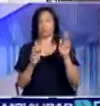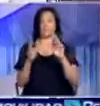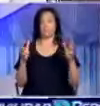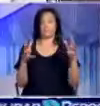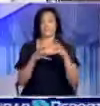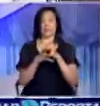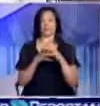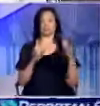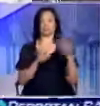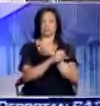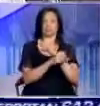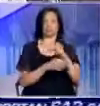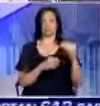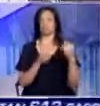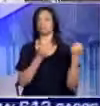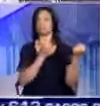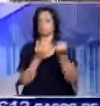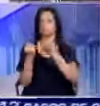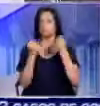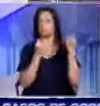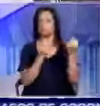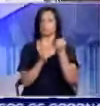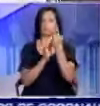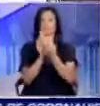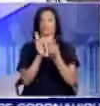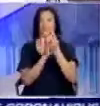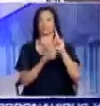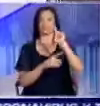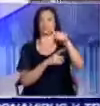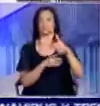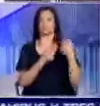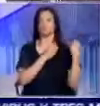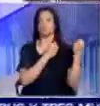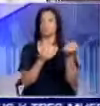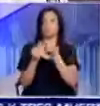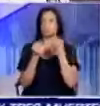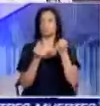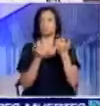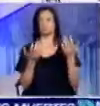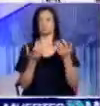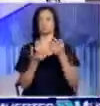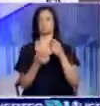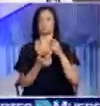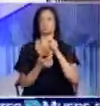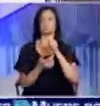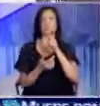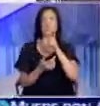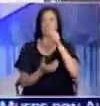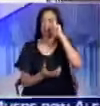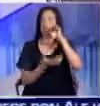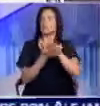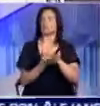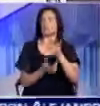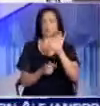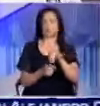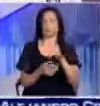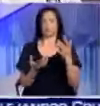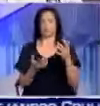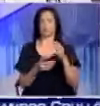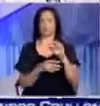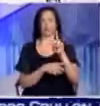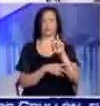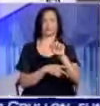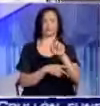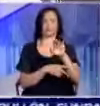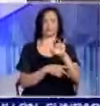habitadas que transiten libremente dos horas después quién se va a creer eso Varsovia